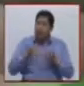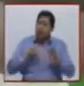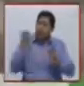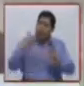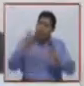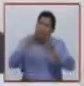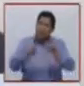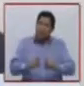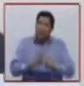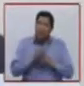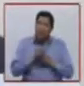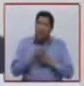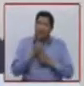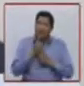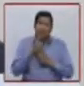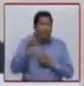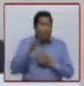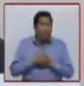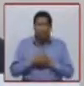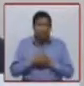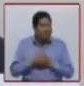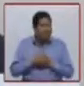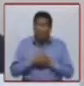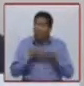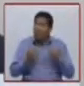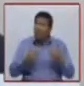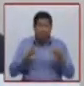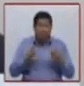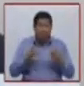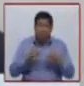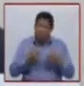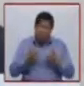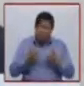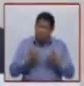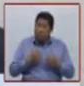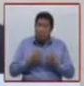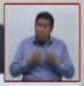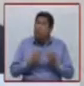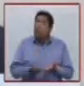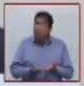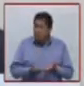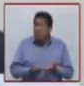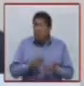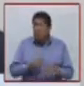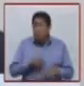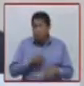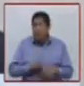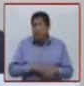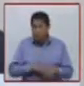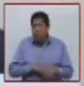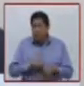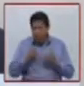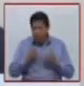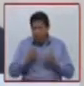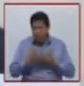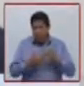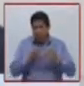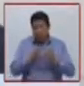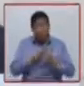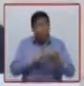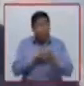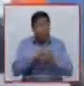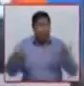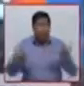virtuales? No, por el momento no. Creo que hasta el momento estamos bien, yendo bien con lo que es el horario